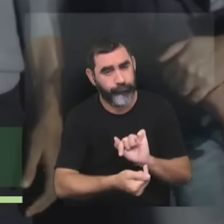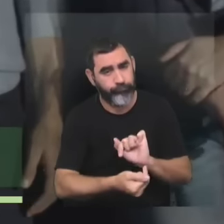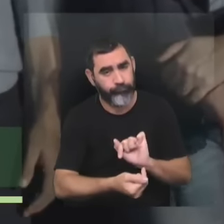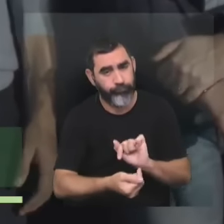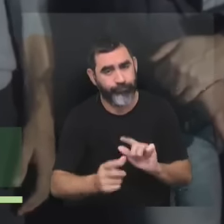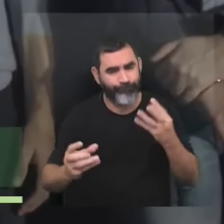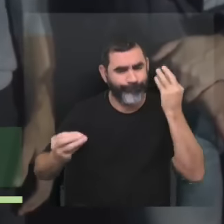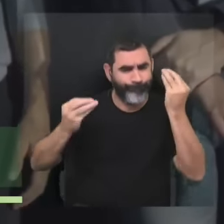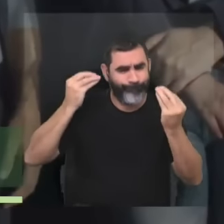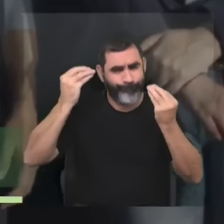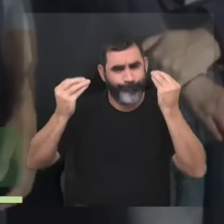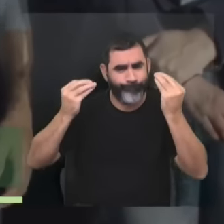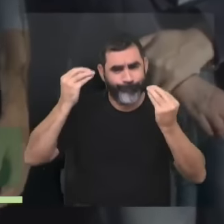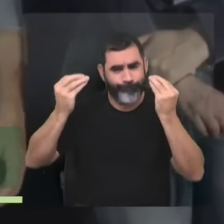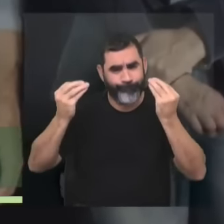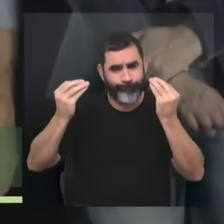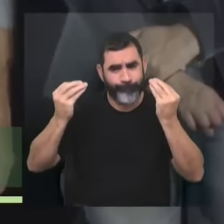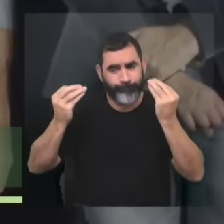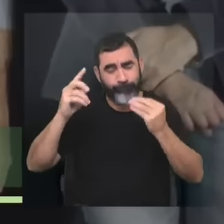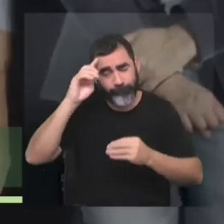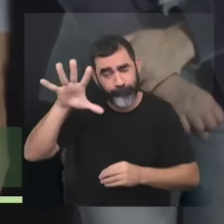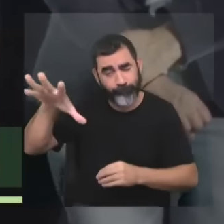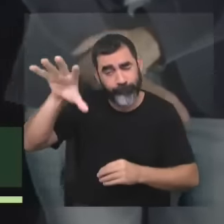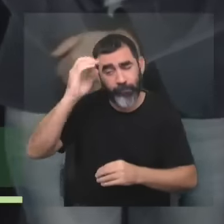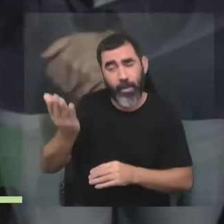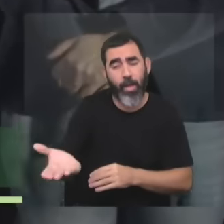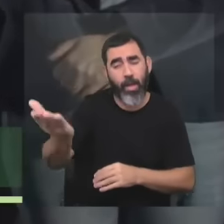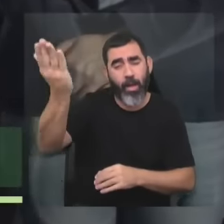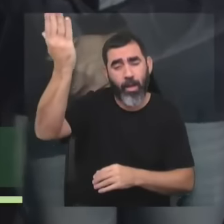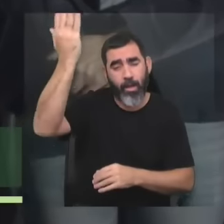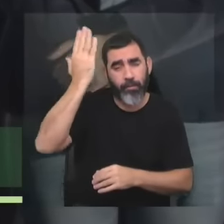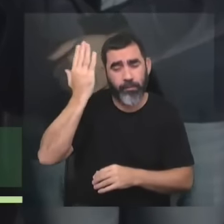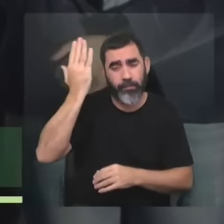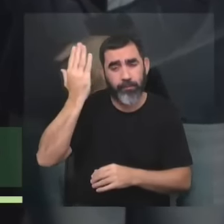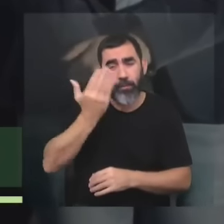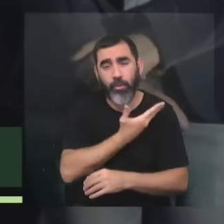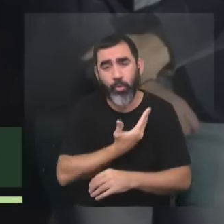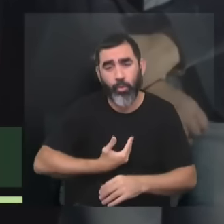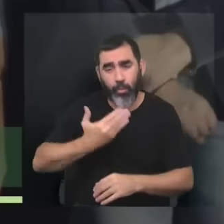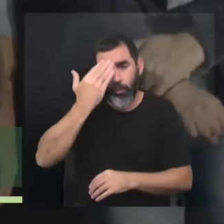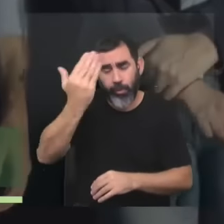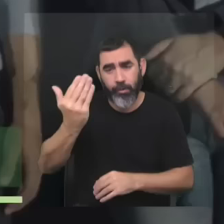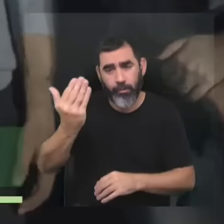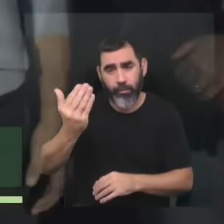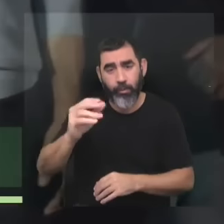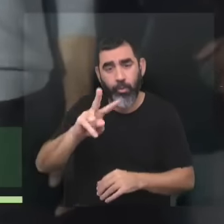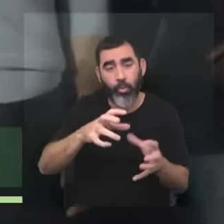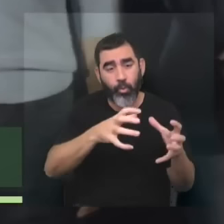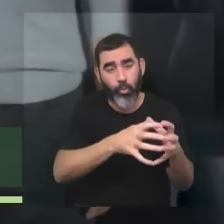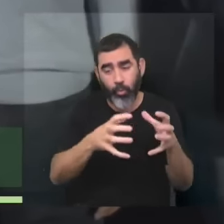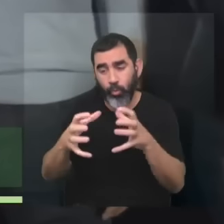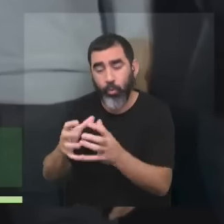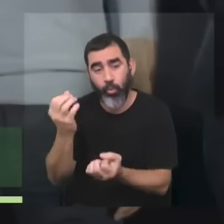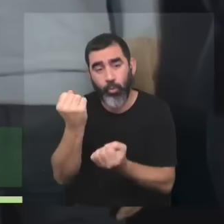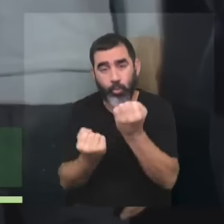la desconfianza que nos hace acordar a lo que pasó antes en los gobiernos del frente amplio Donde había dos equipos